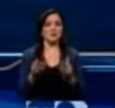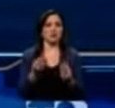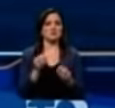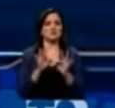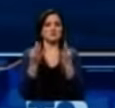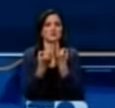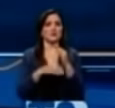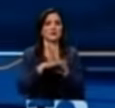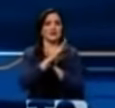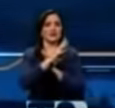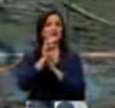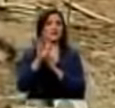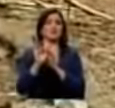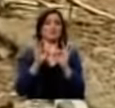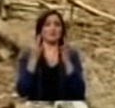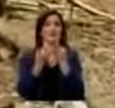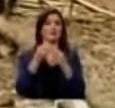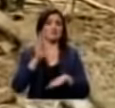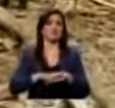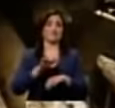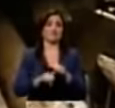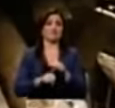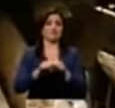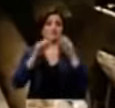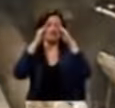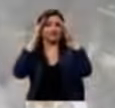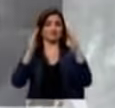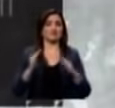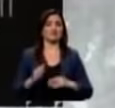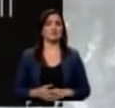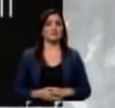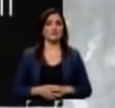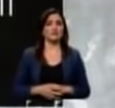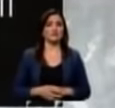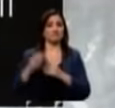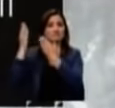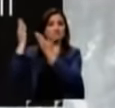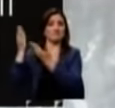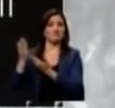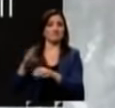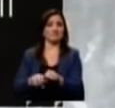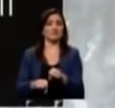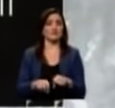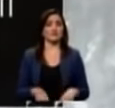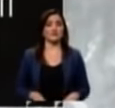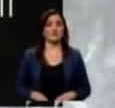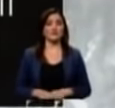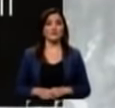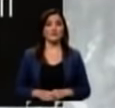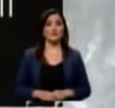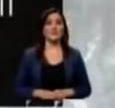de 600 las familias desplazadas producto del fuerte temporal que ha impactado mayormente a los cantones de San Vicente, Chone,